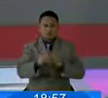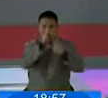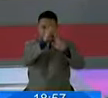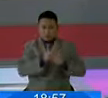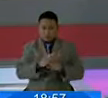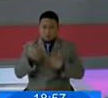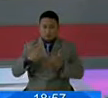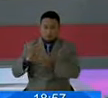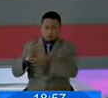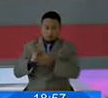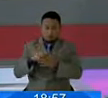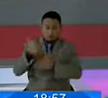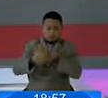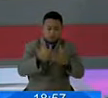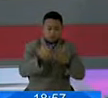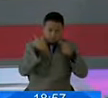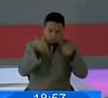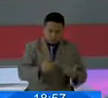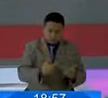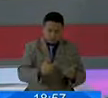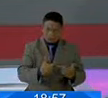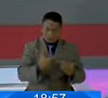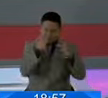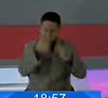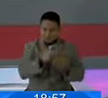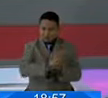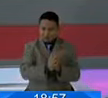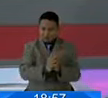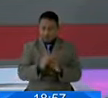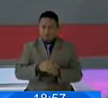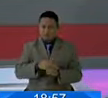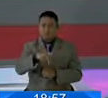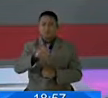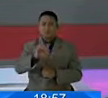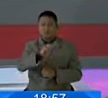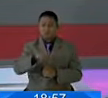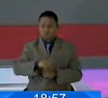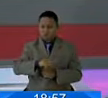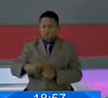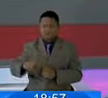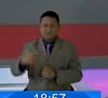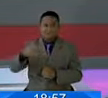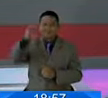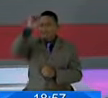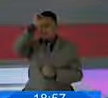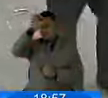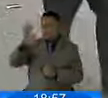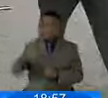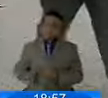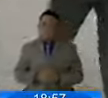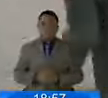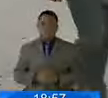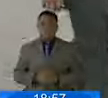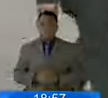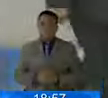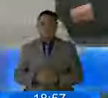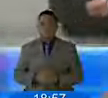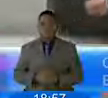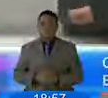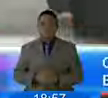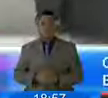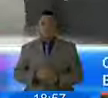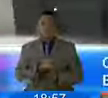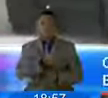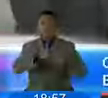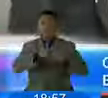la cadena de custodia del material electoral, pues aseguró que el general está desinformado. La denuncia la realizó el